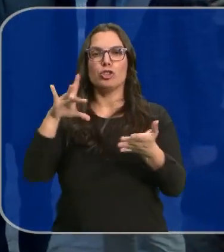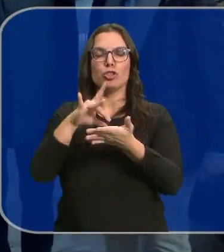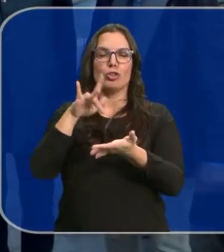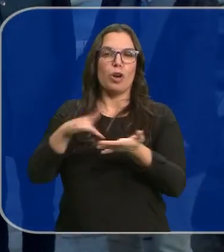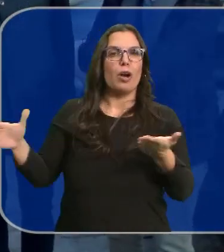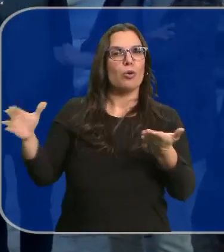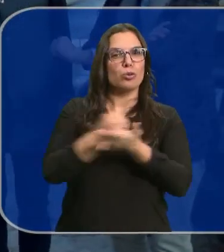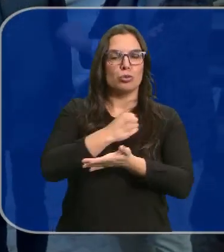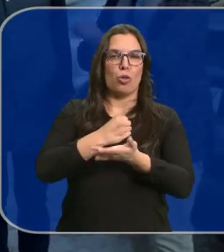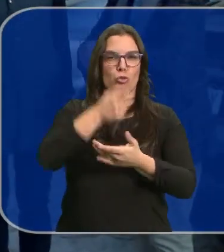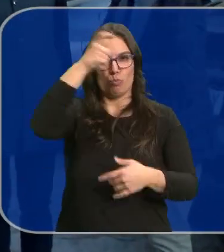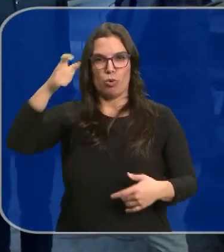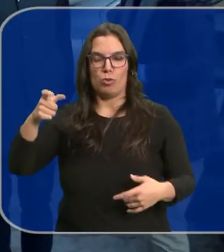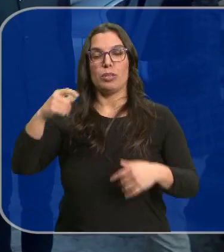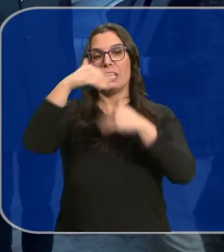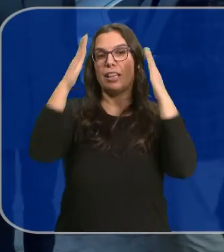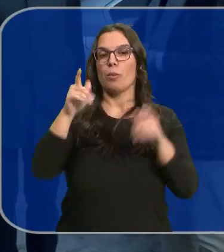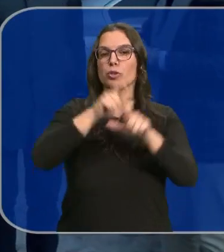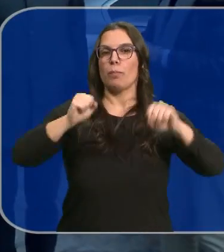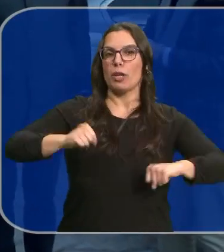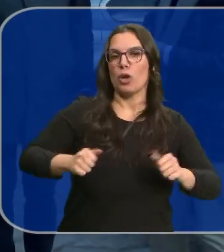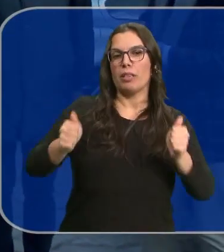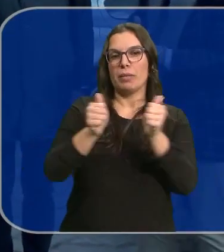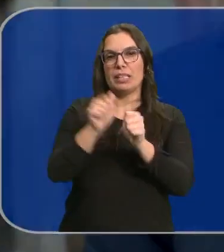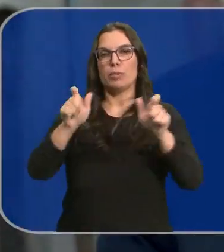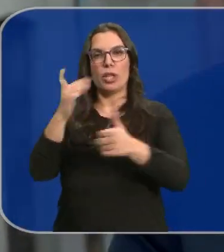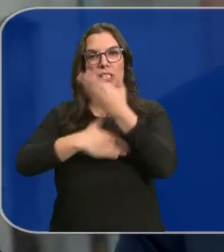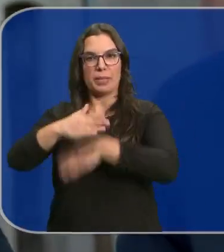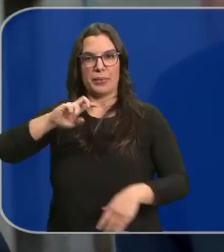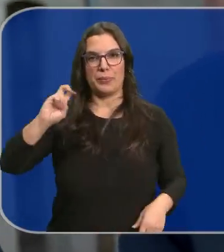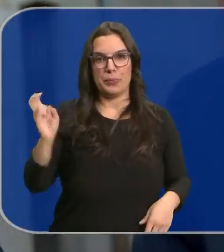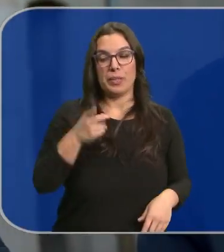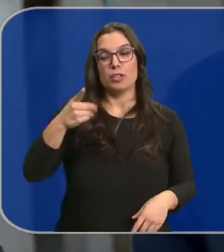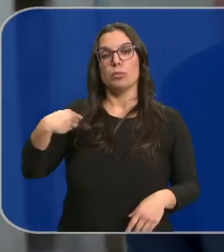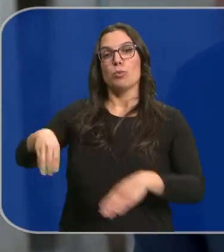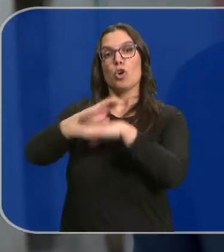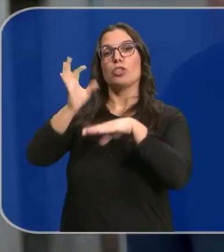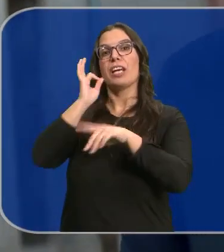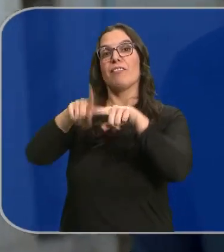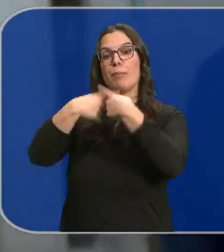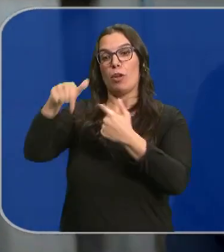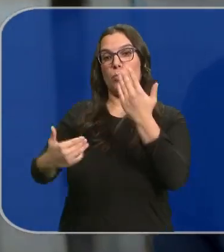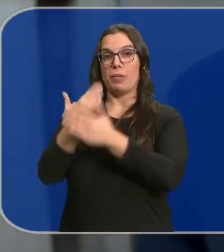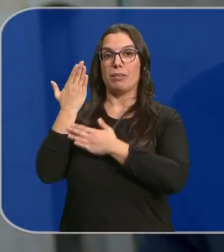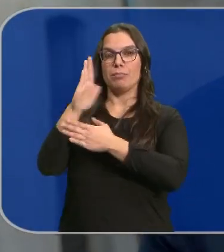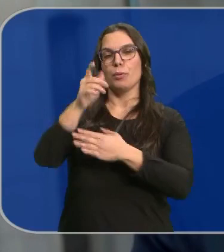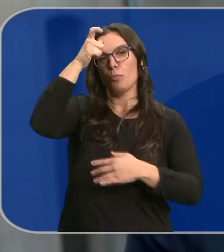locales. Atención a la dependencia para mayores y dependientes y personas con discapacidad que la consejera de Familia ha presentado esta mañana en Turégano y que a lo largo